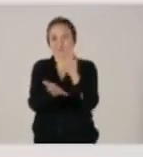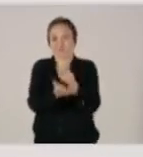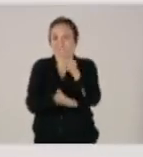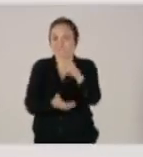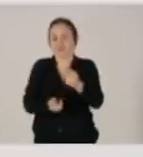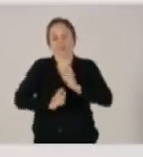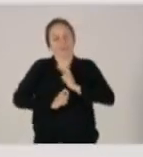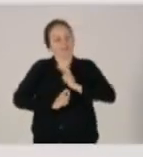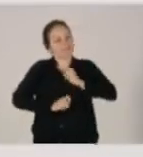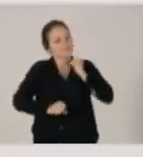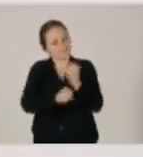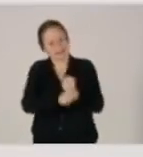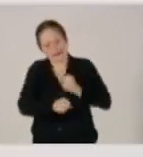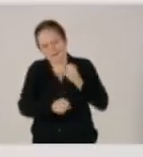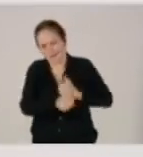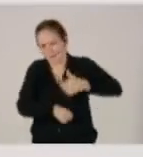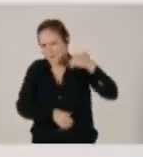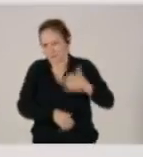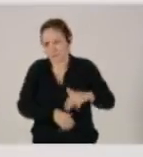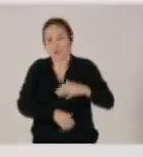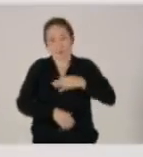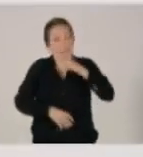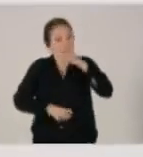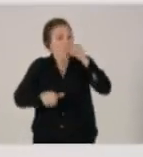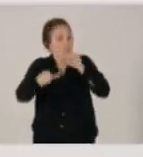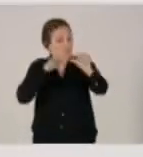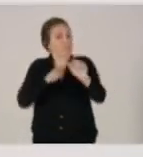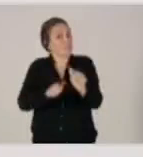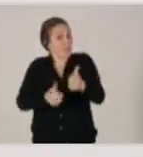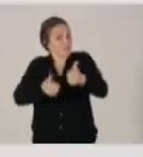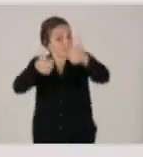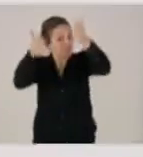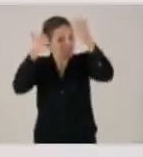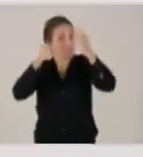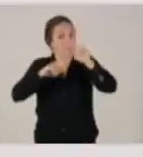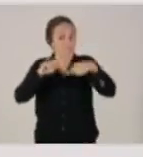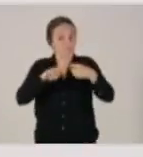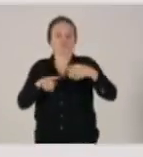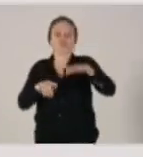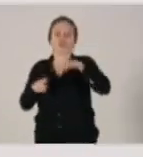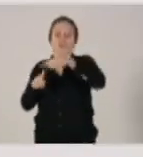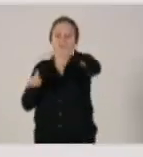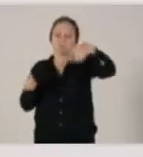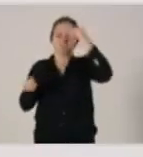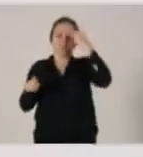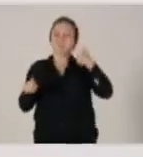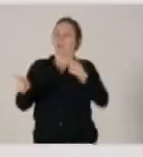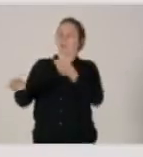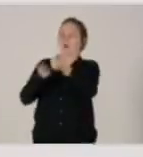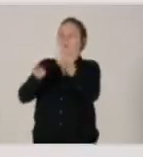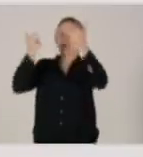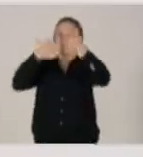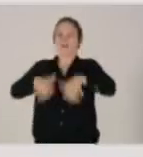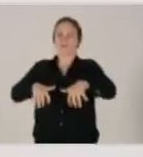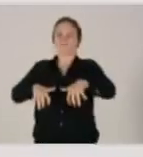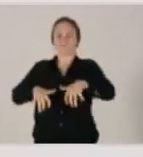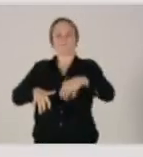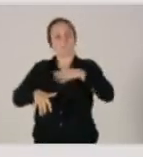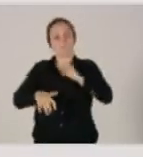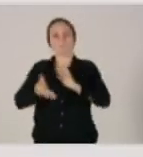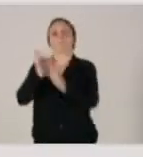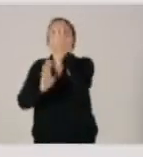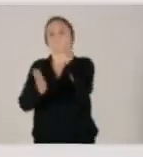en adelante y nos puede sobrepasar puntualmente alguna línea de estas que teníamos de control para eso seguimos disponiendo de